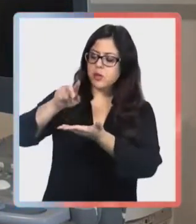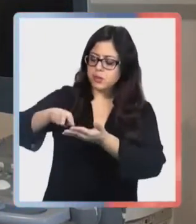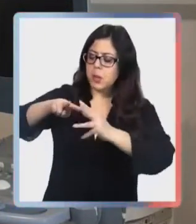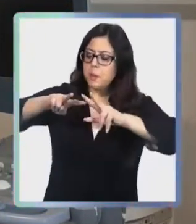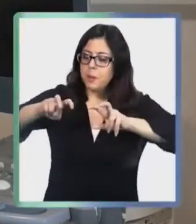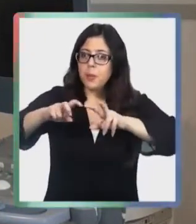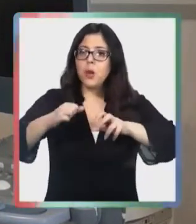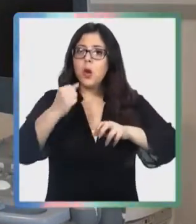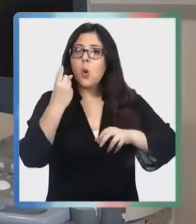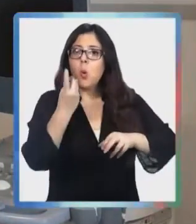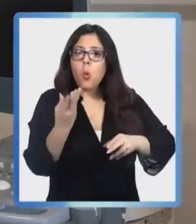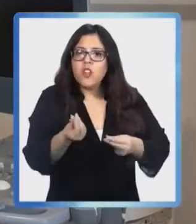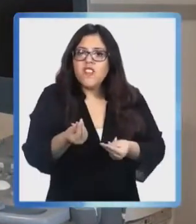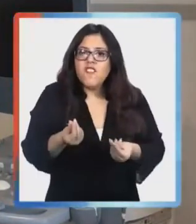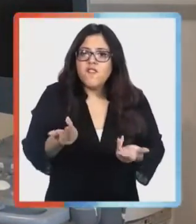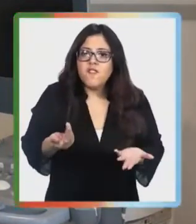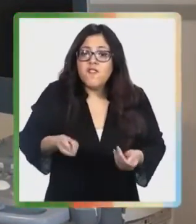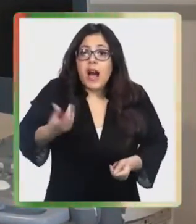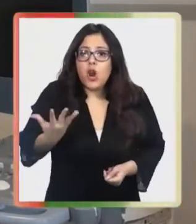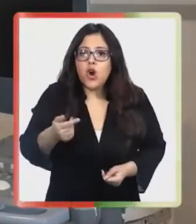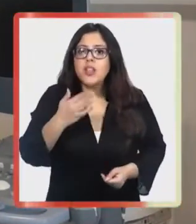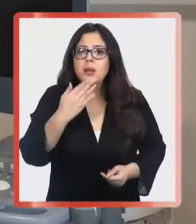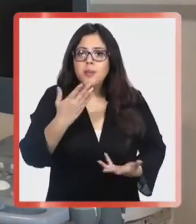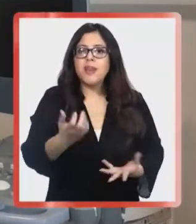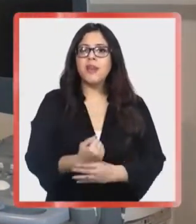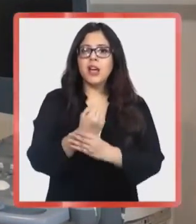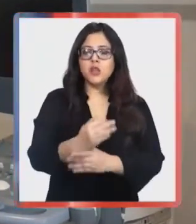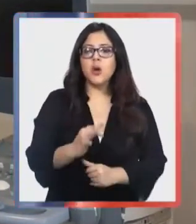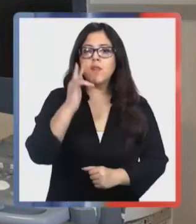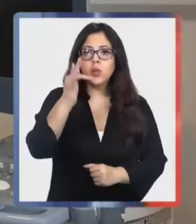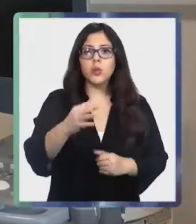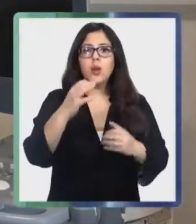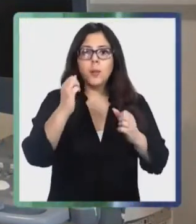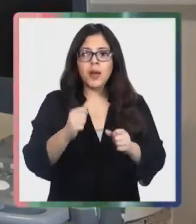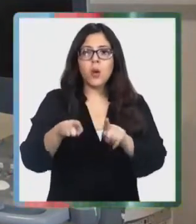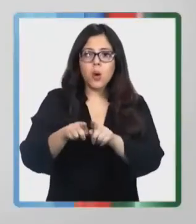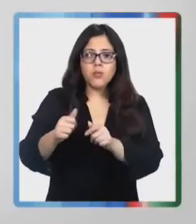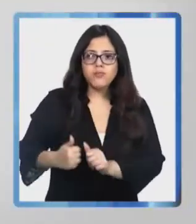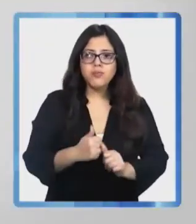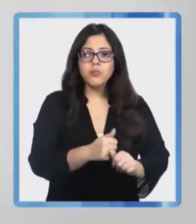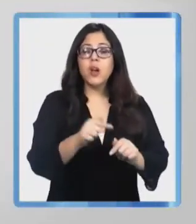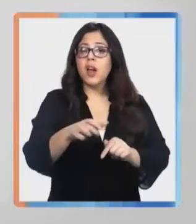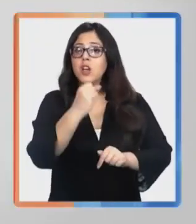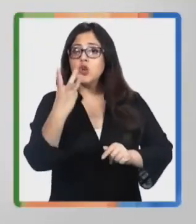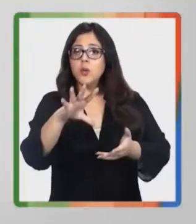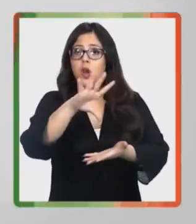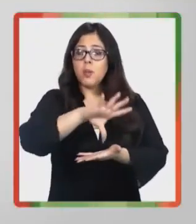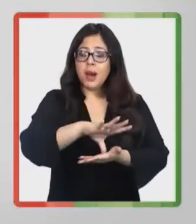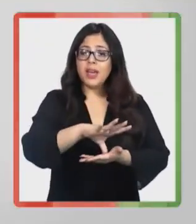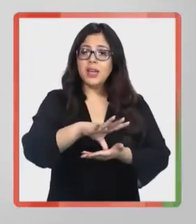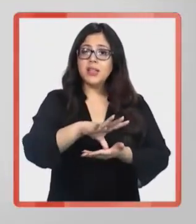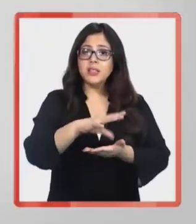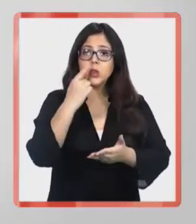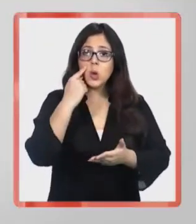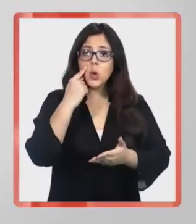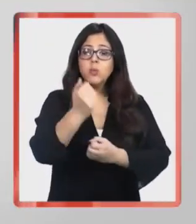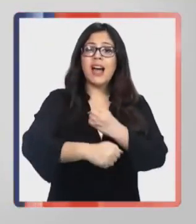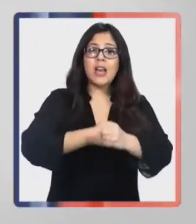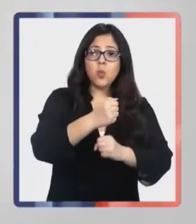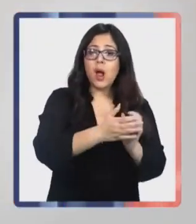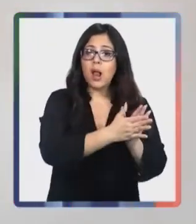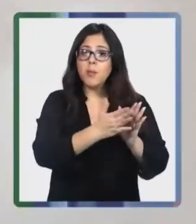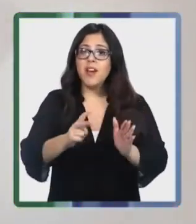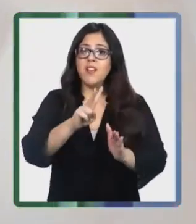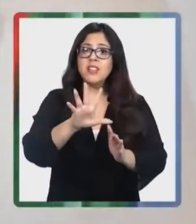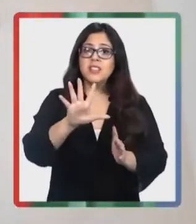de cuántos el valor y nos sirve a futuro también como para seguimiento en cifras a nivel país se puede mencionar que